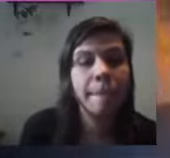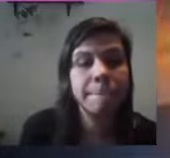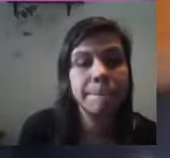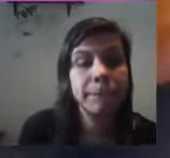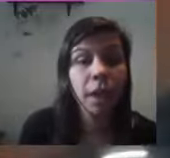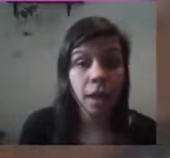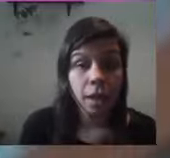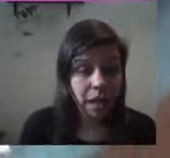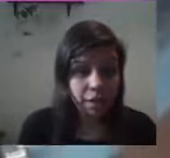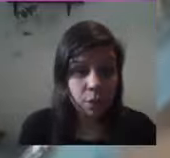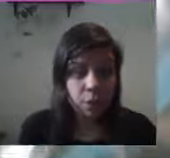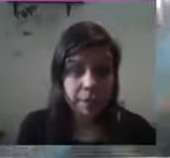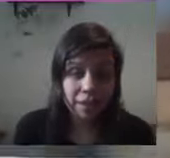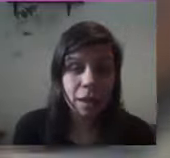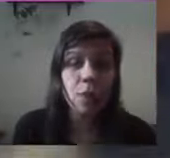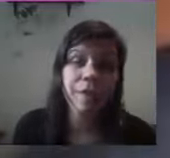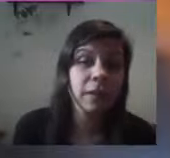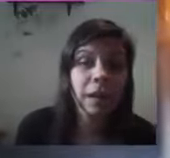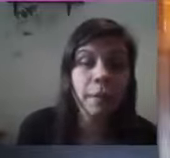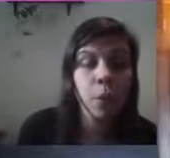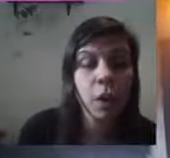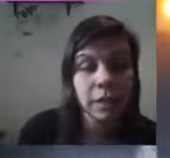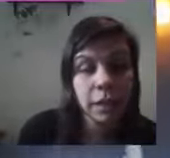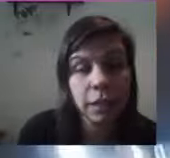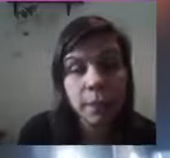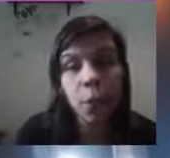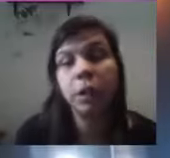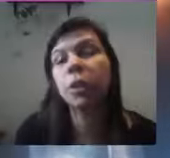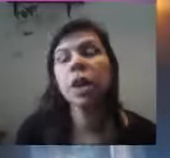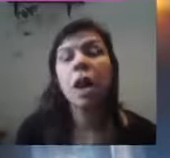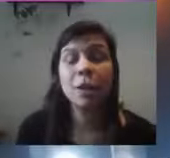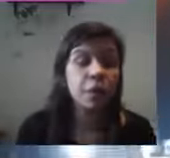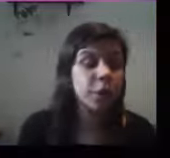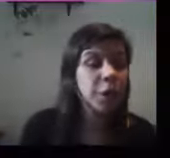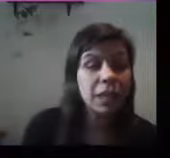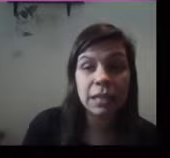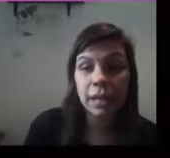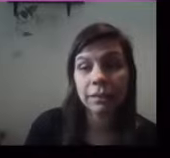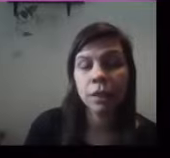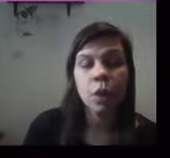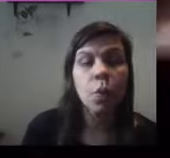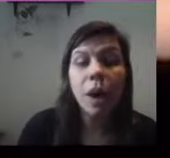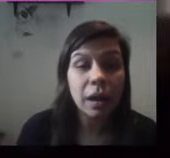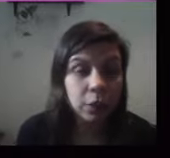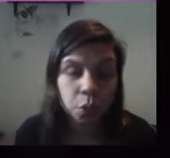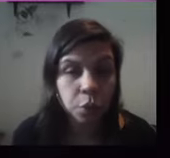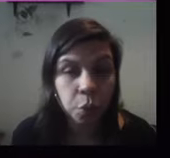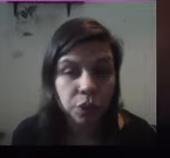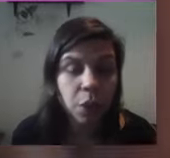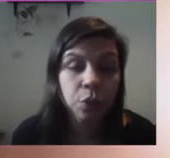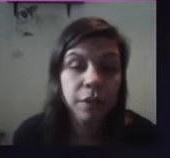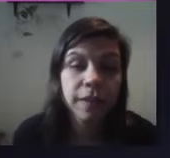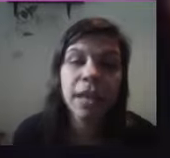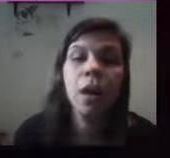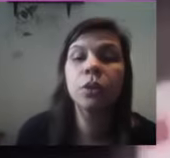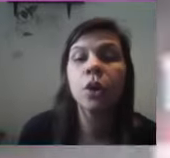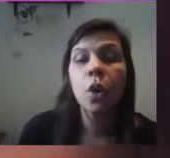pasa en Panamá. Ha sido afectado o afectada por los gases lacrimógenos, ha sufrido heridas o arrestos